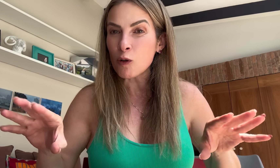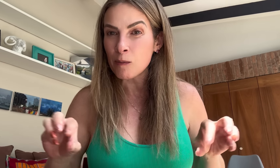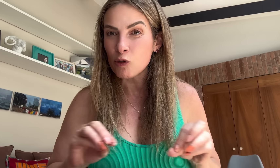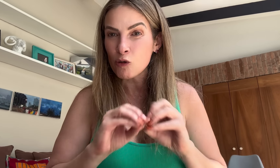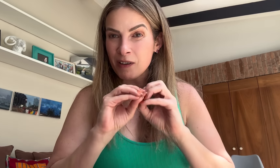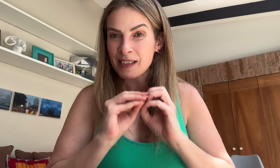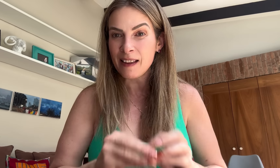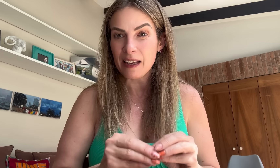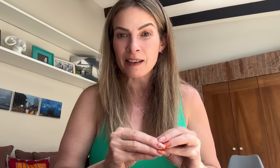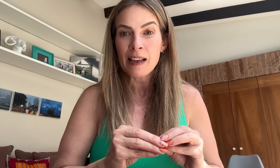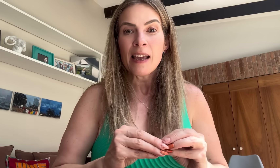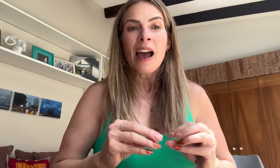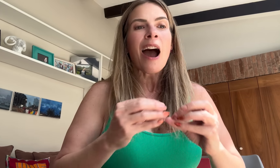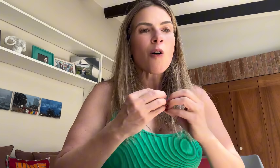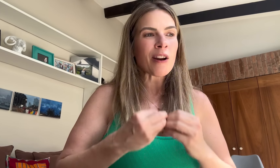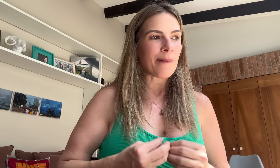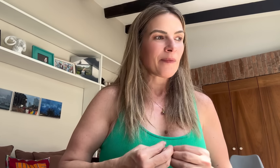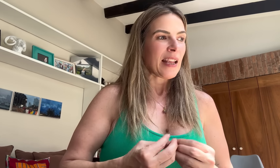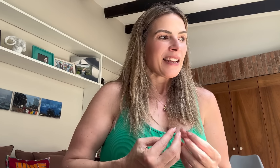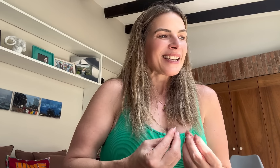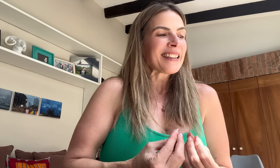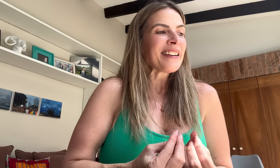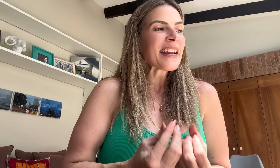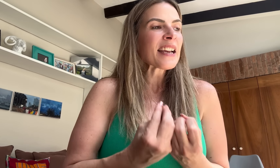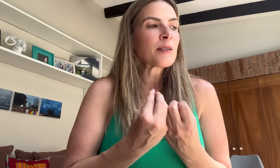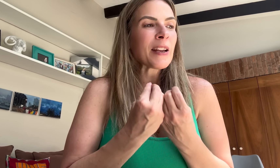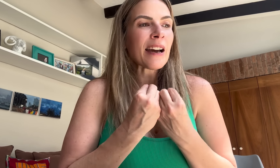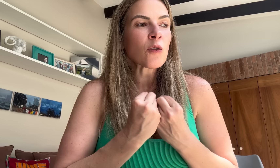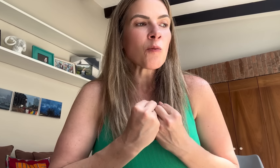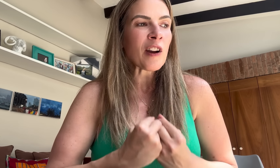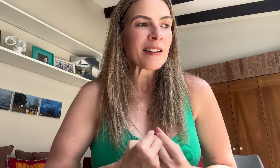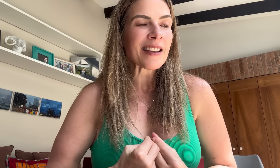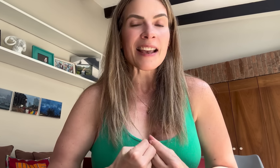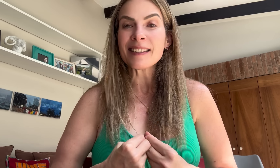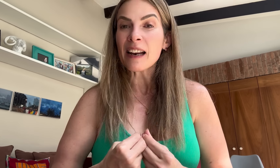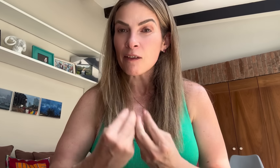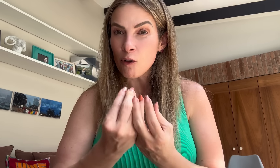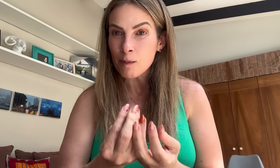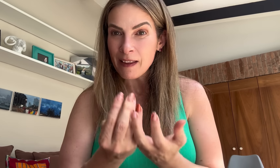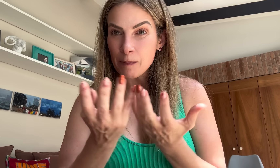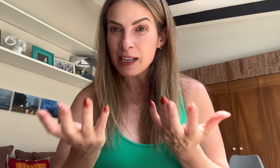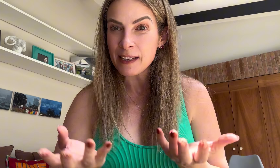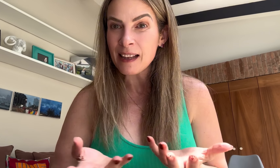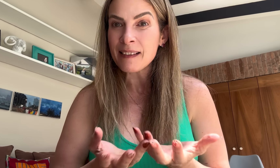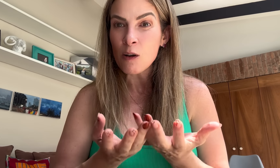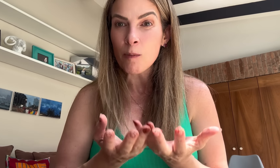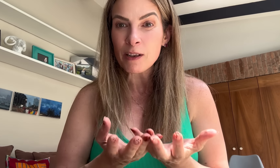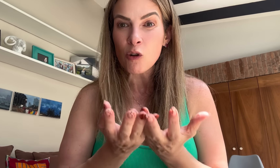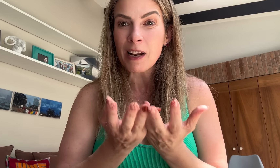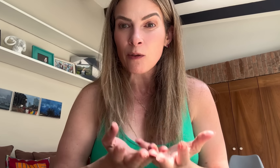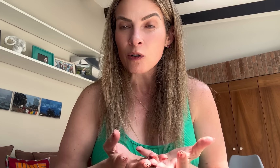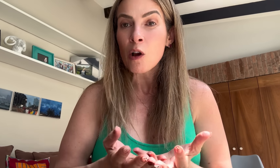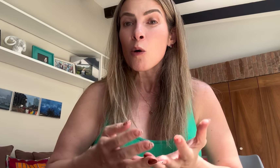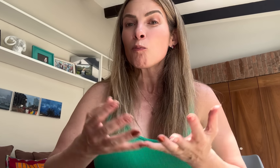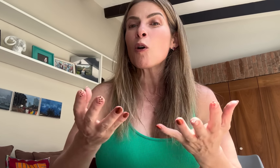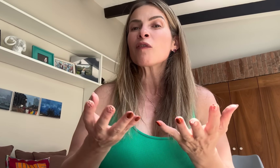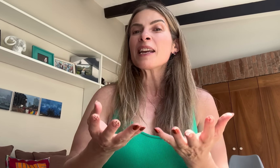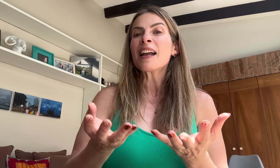todos podemos coincidir. Ahora, se tendría que explicar cómo es que esta reforma del presidente López